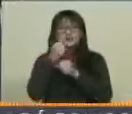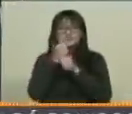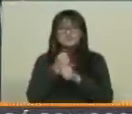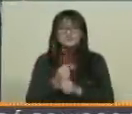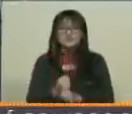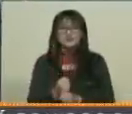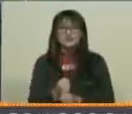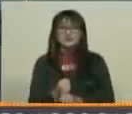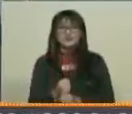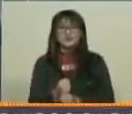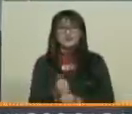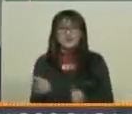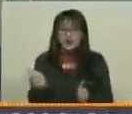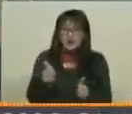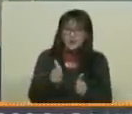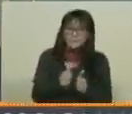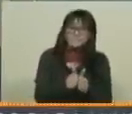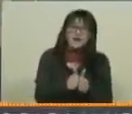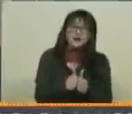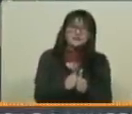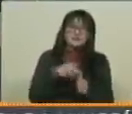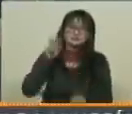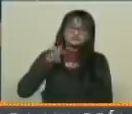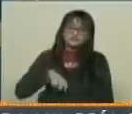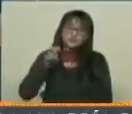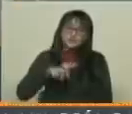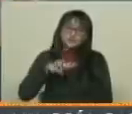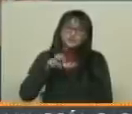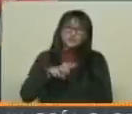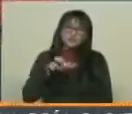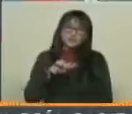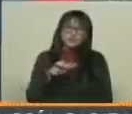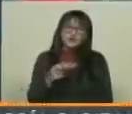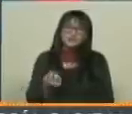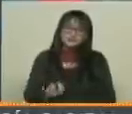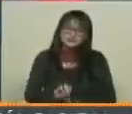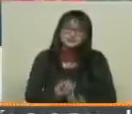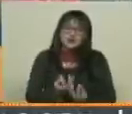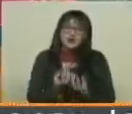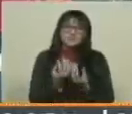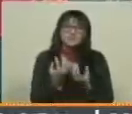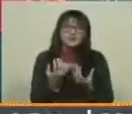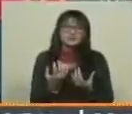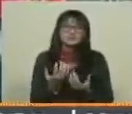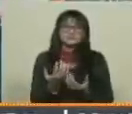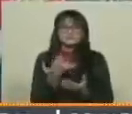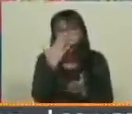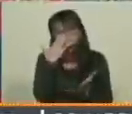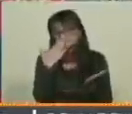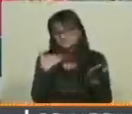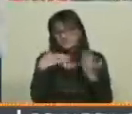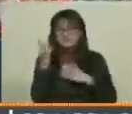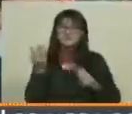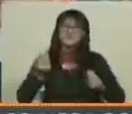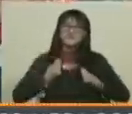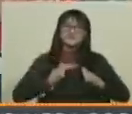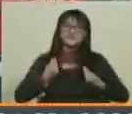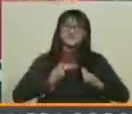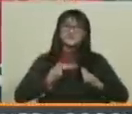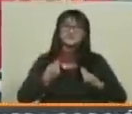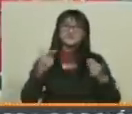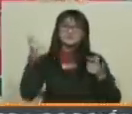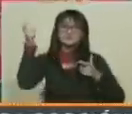acompañarán en ese bello recorrido, en esa llama sagrada. ¡Vivirás por siempre,